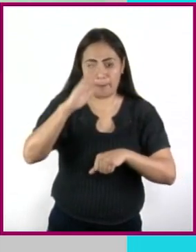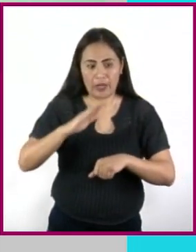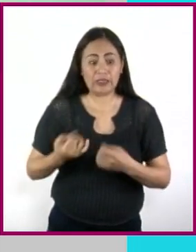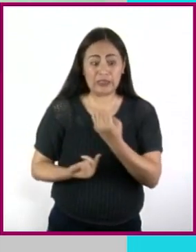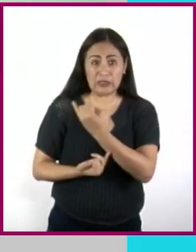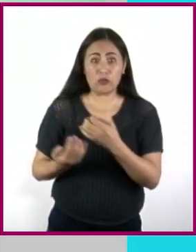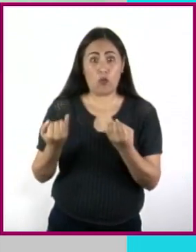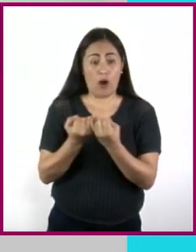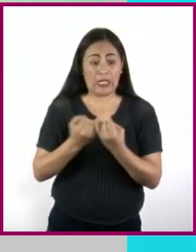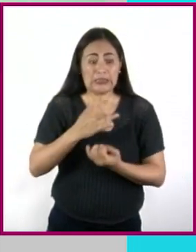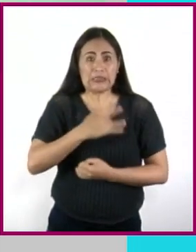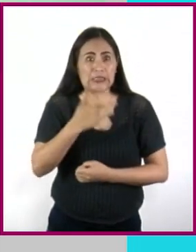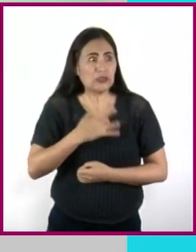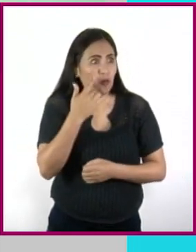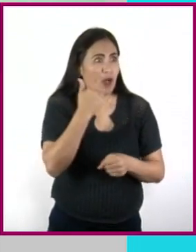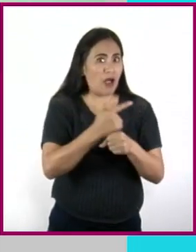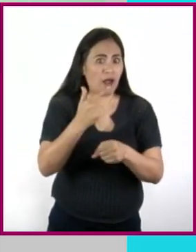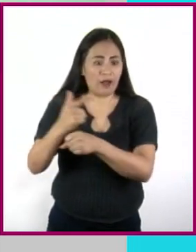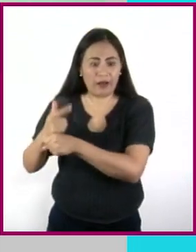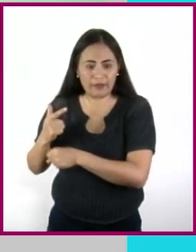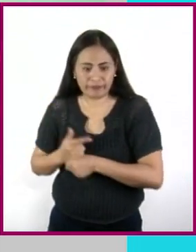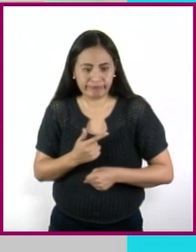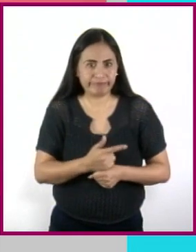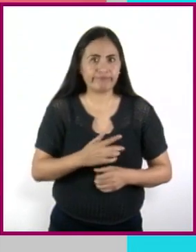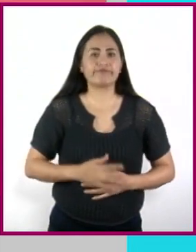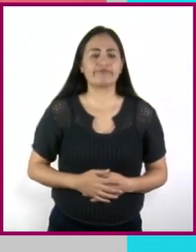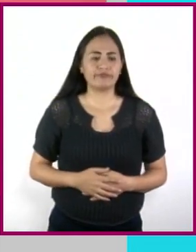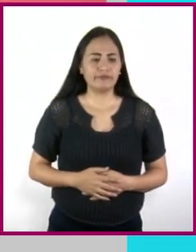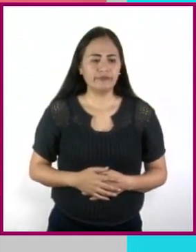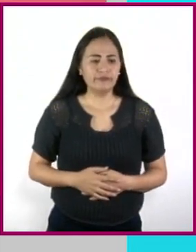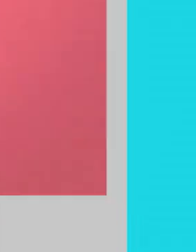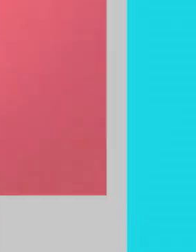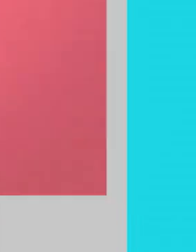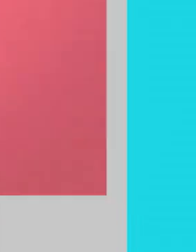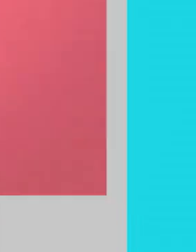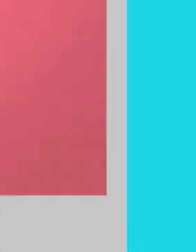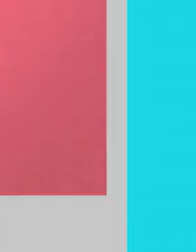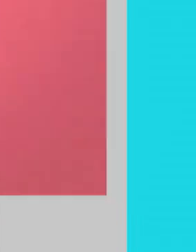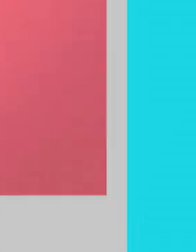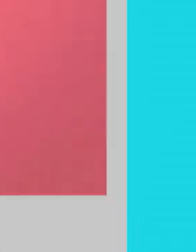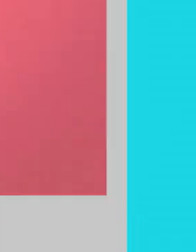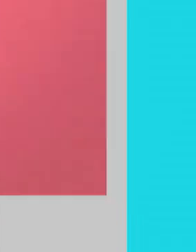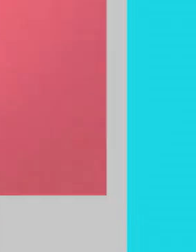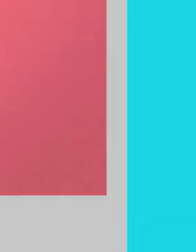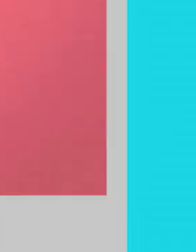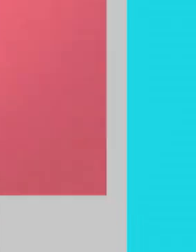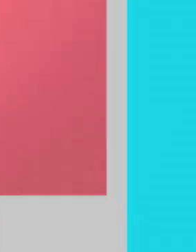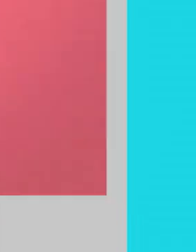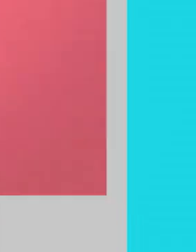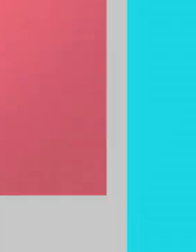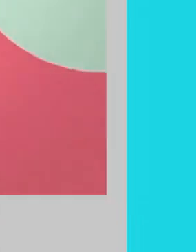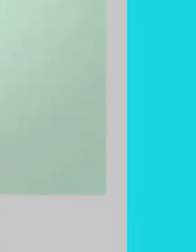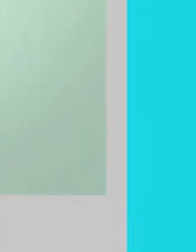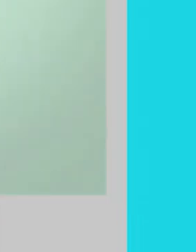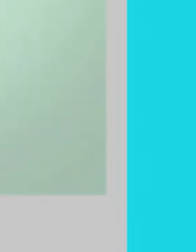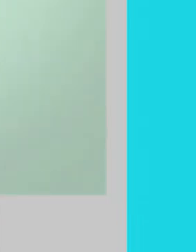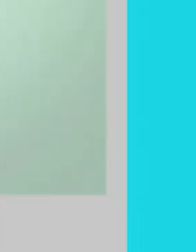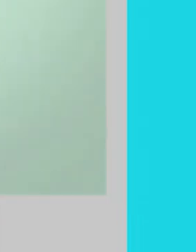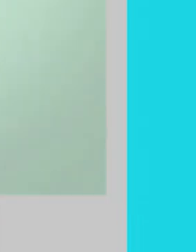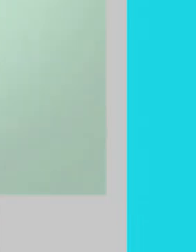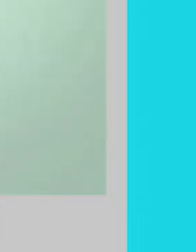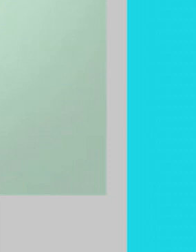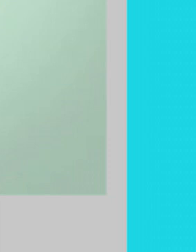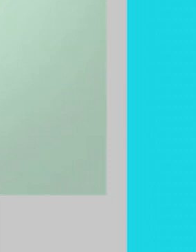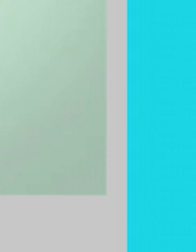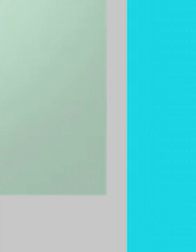a cualquier síntoma que pueda ser señal de una enfermedad. En el dengue, los síntomas son fiebre y dolor articular. El